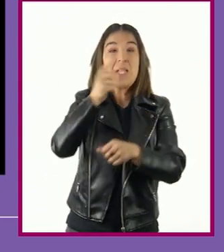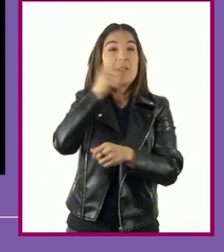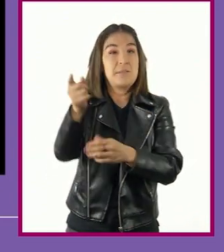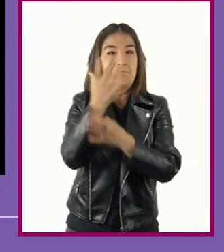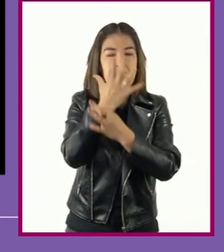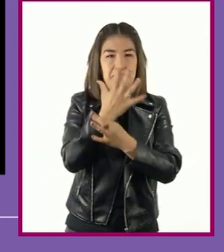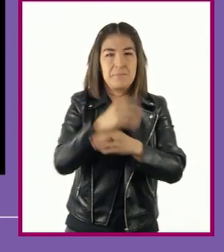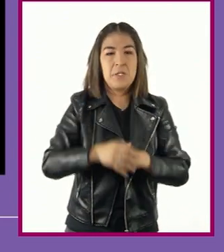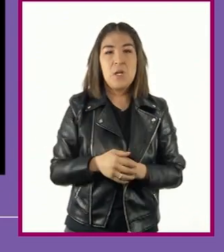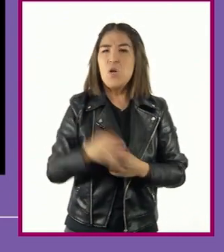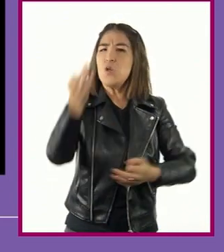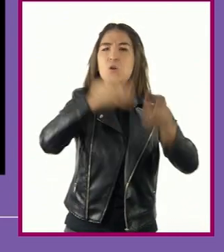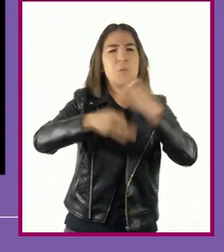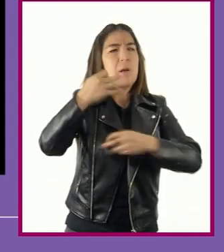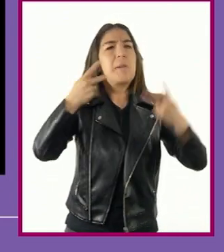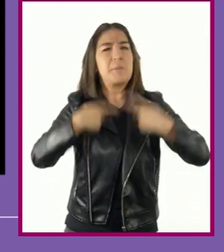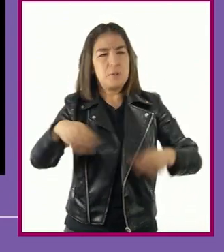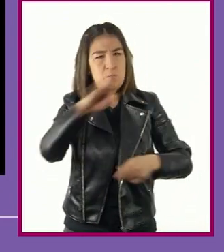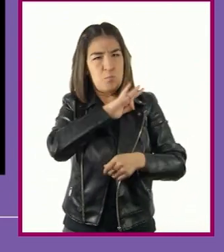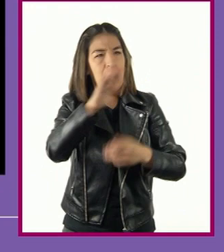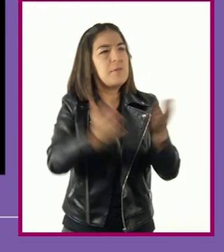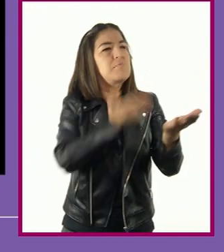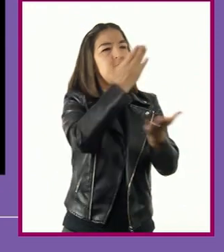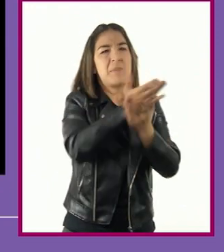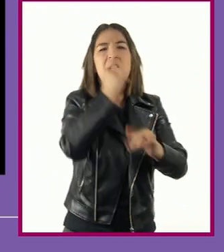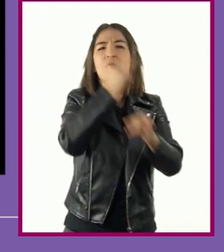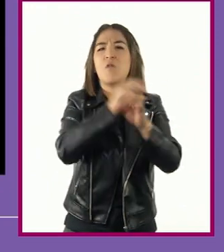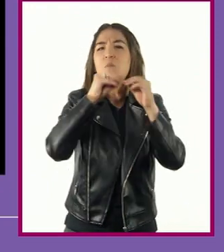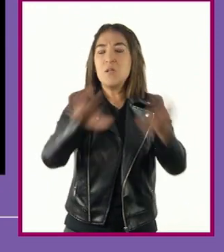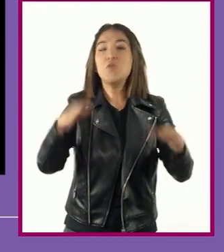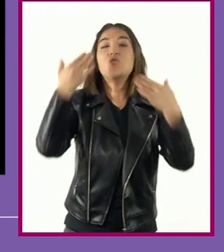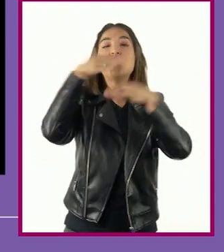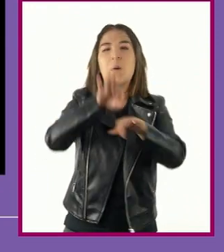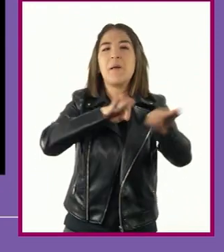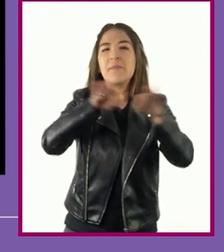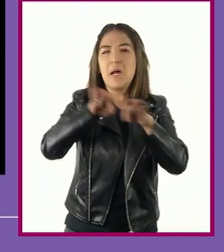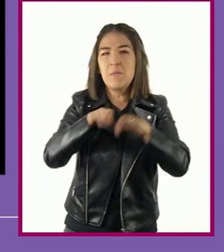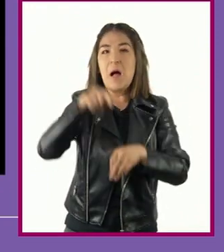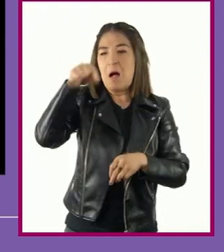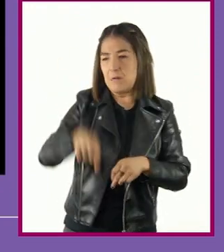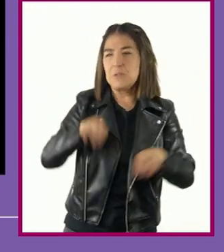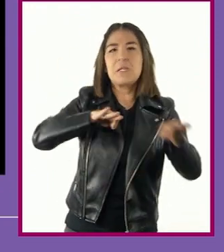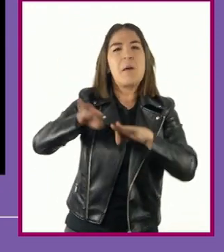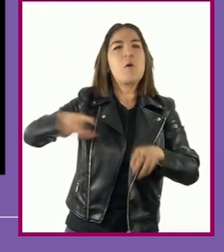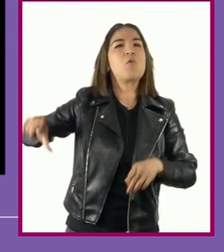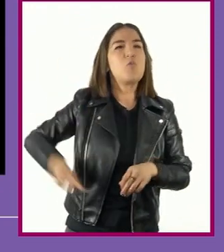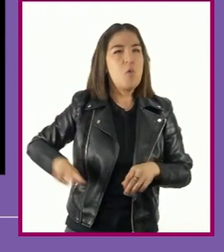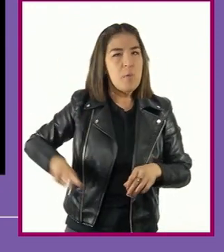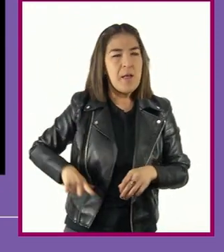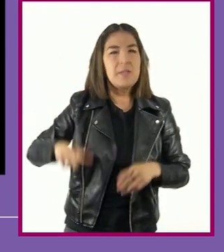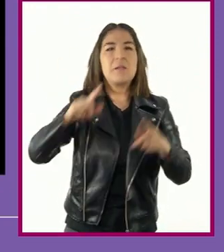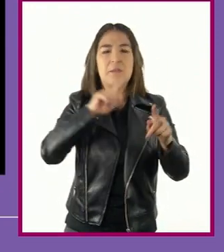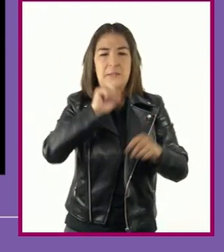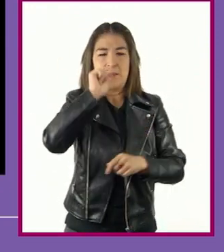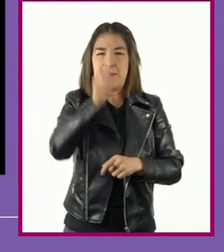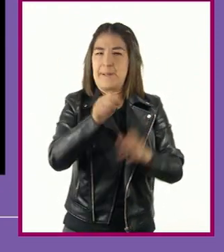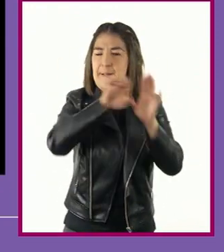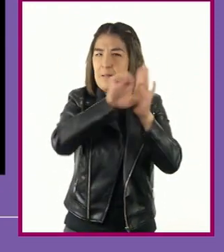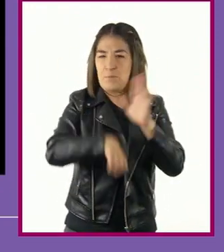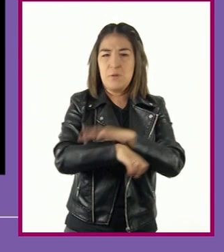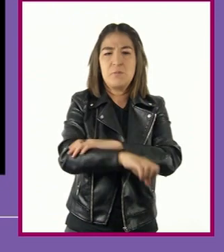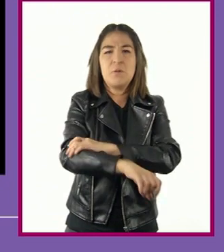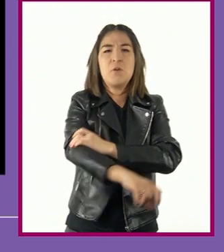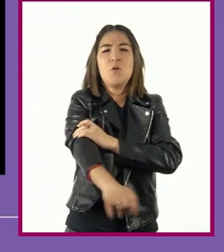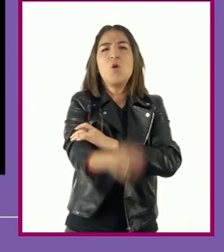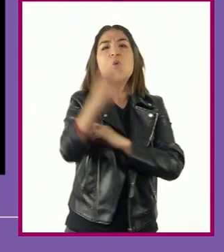toda persona puede solicitar información referente a los actos de nuestros servidores públicos. Es decir,